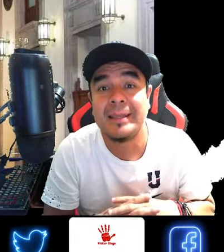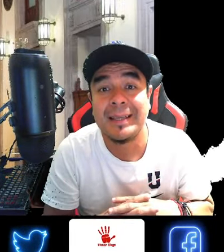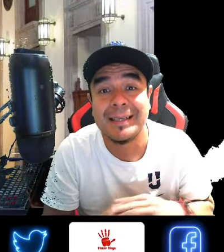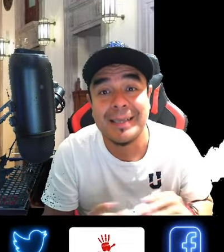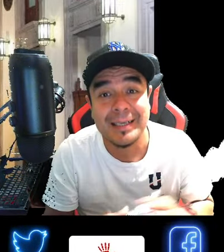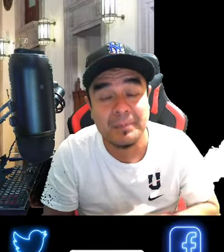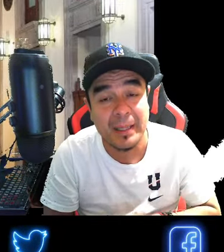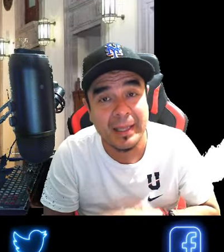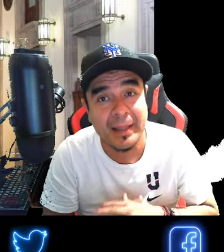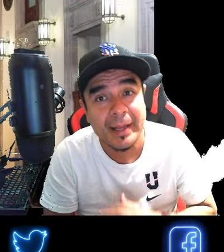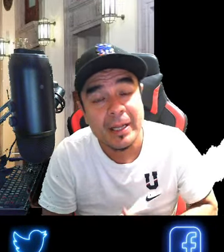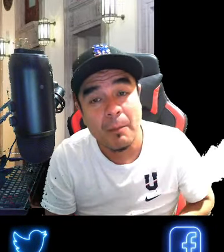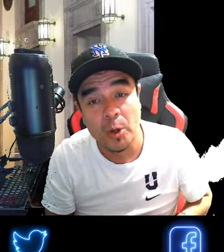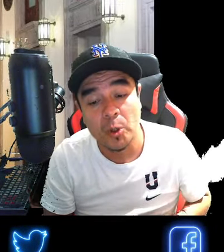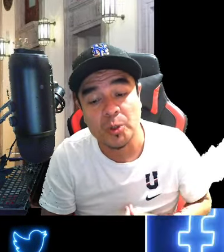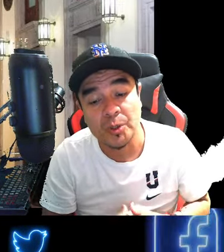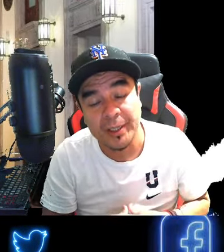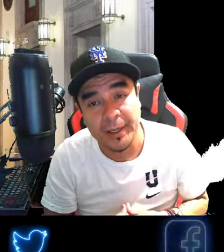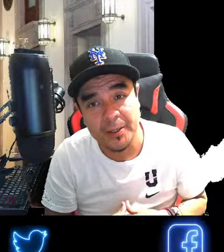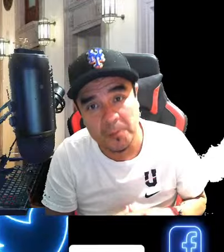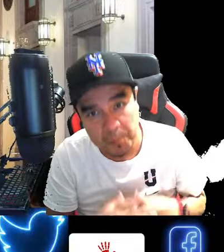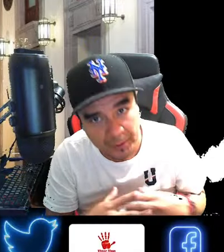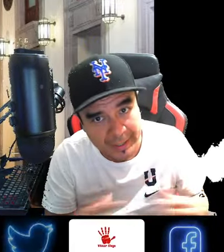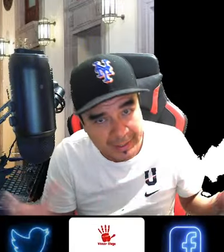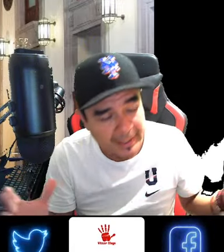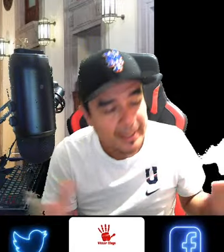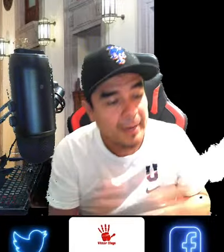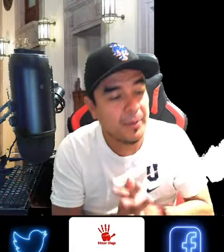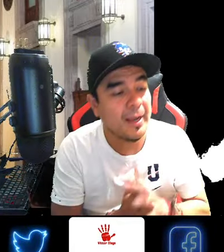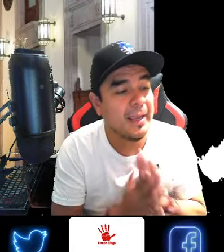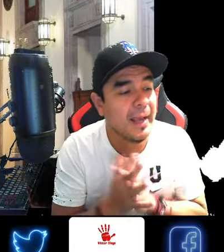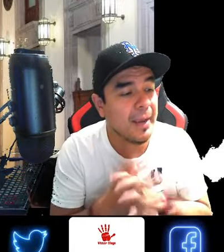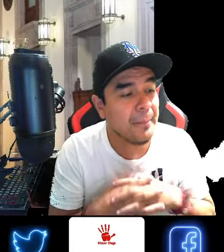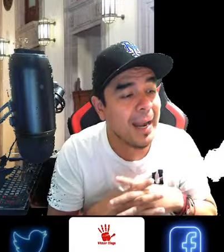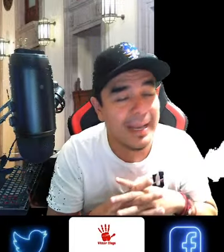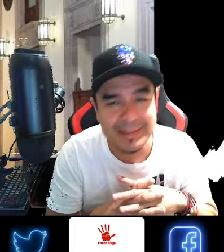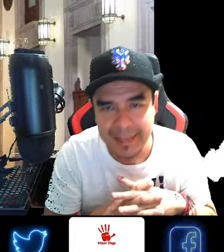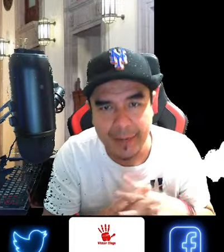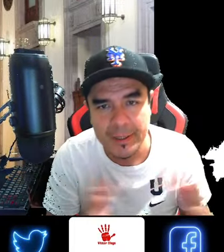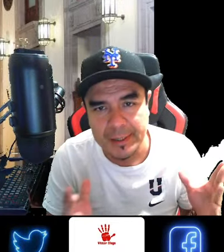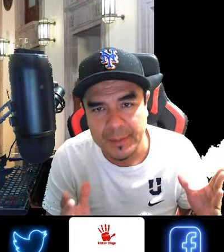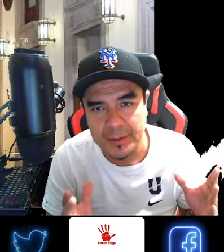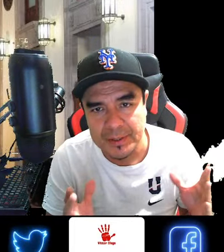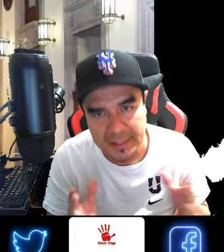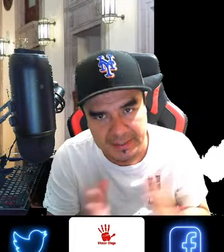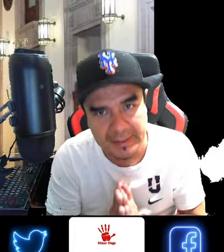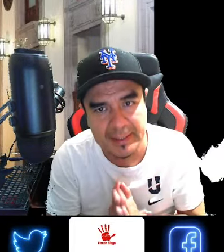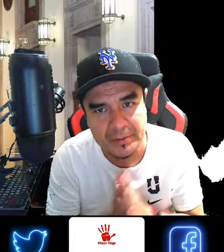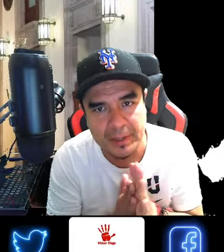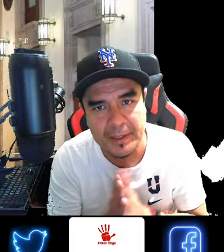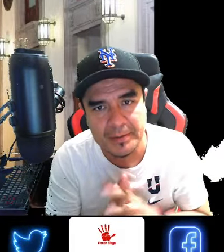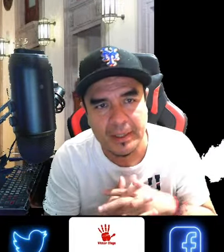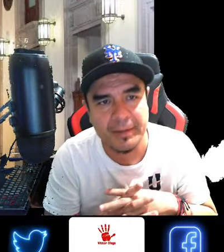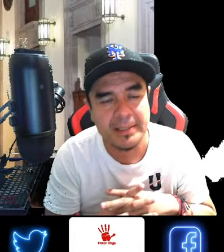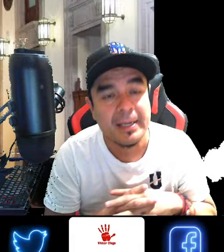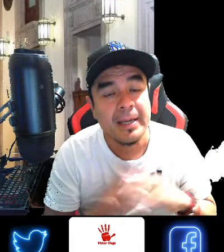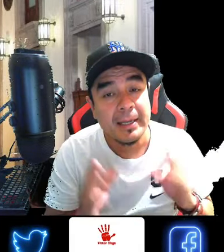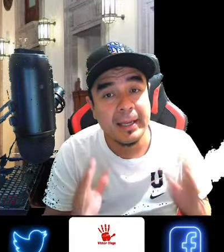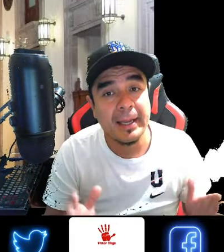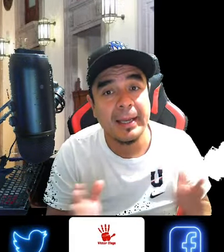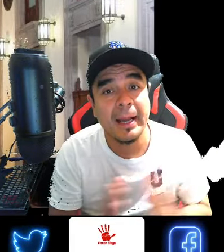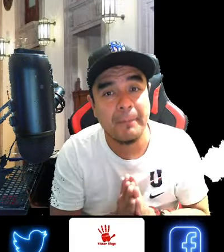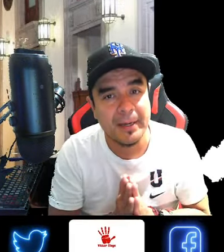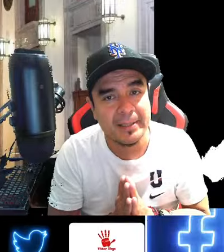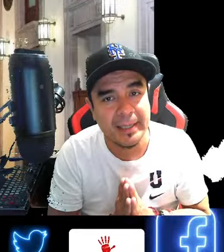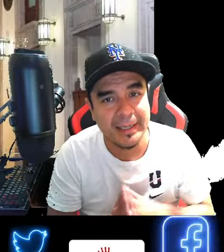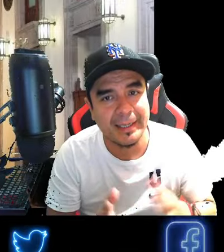obviamente tiene que ser respaldada por los consejeros. Por ahí hay malas lenguas, amigos, de decirles de una vez,